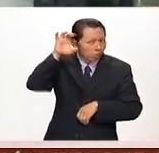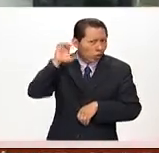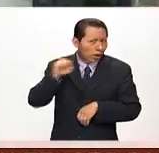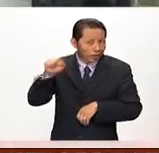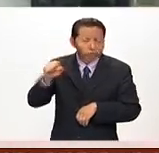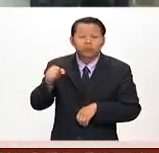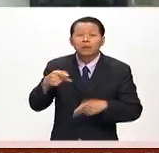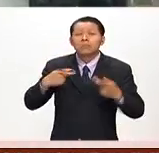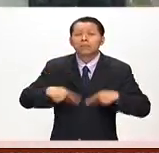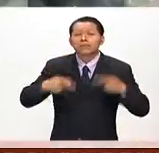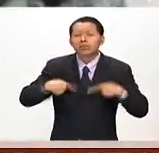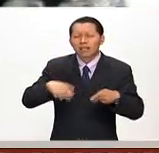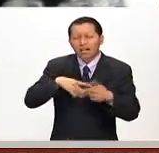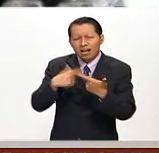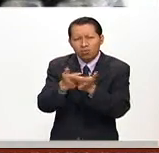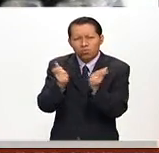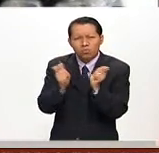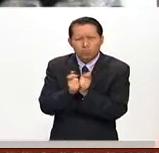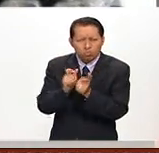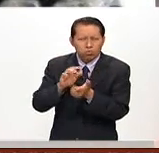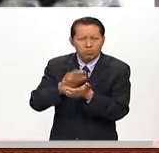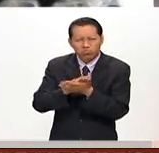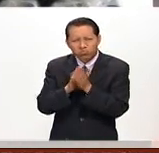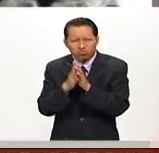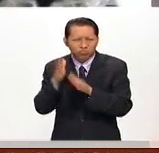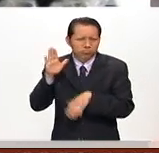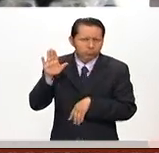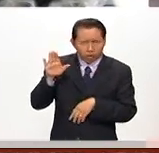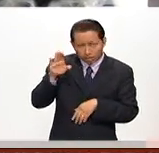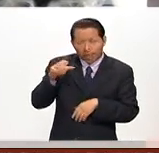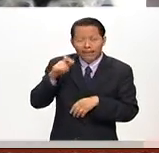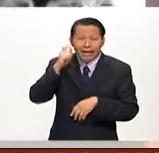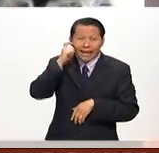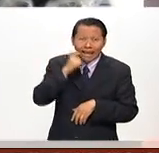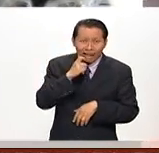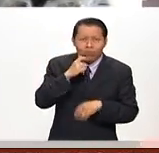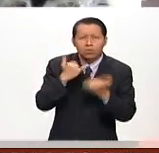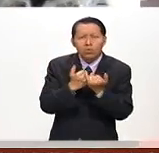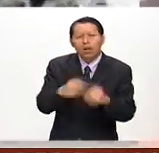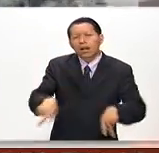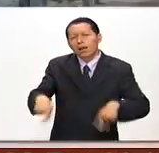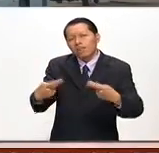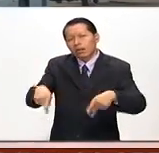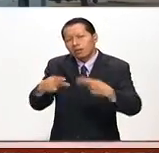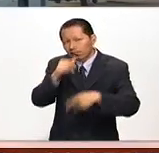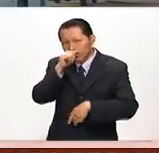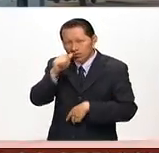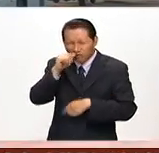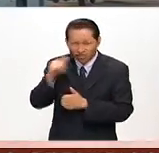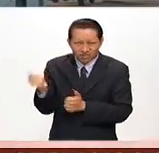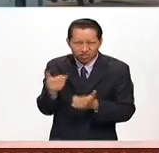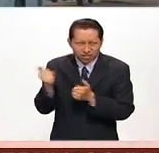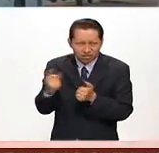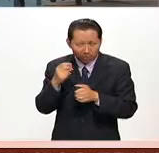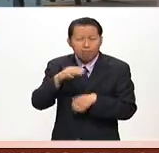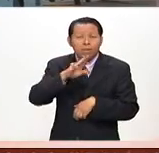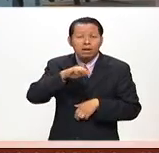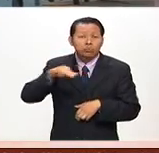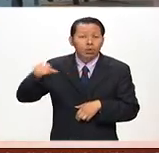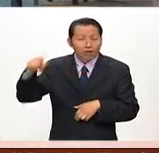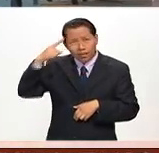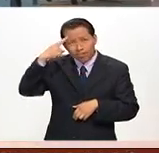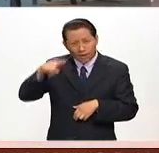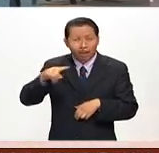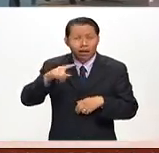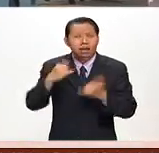sujeto pertenece a una organización delictiva que opera en Guerrero y se dedica al trasiego de droga hacia Michoacán para posteriormente